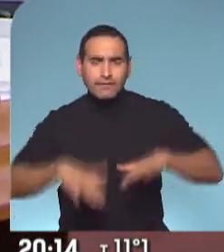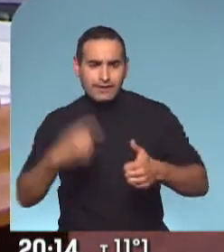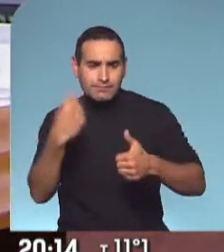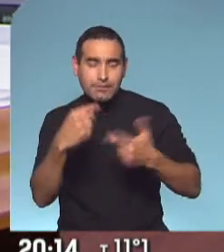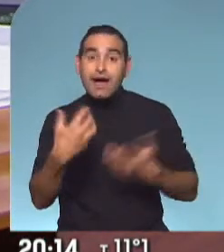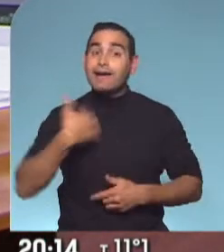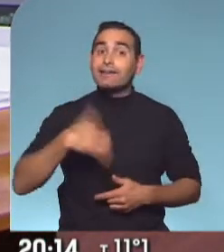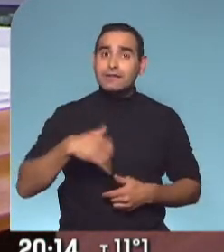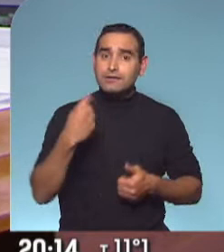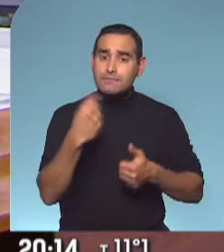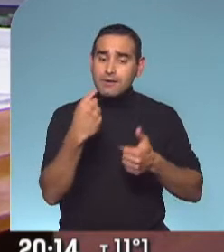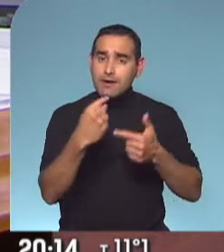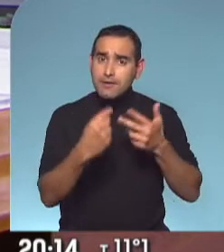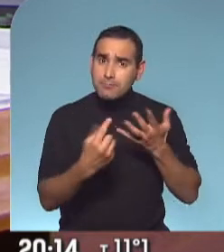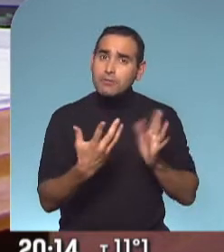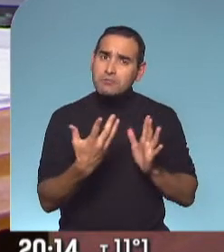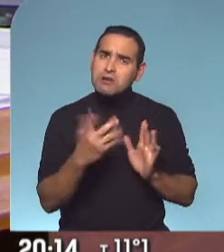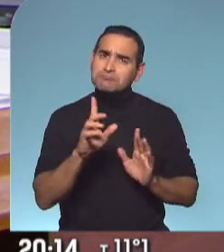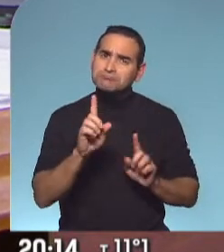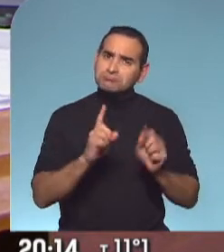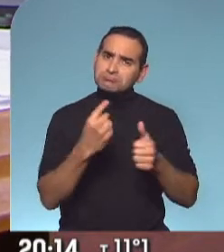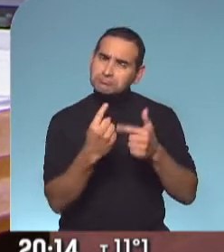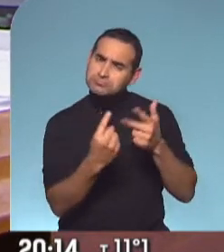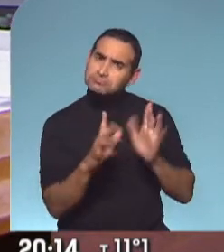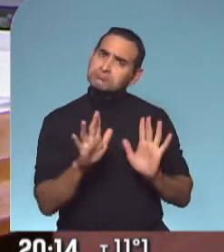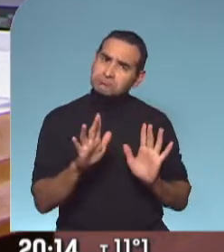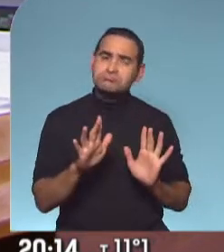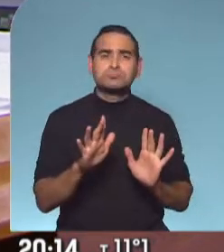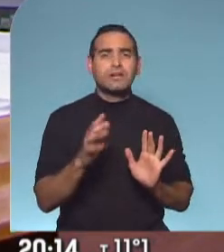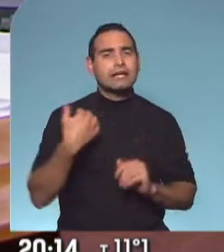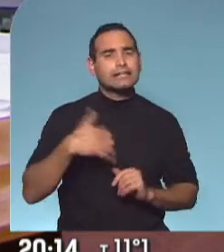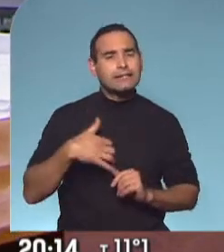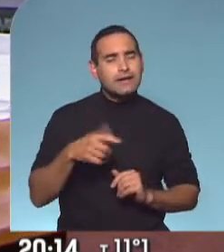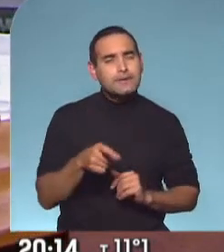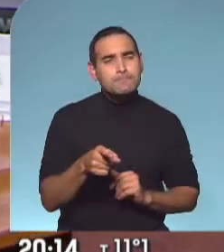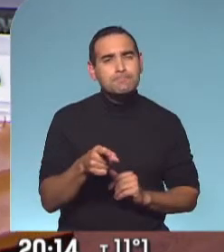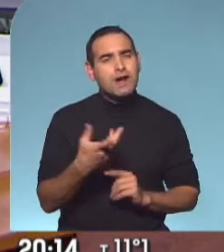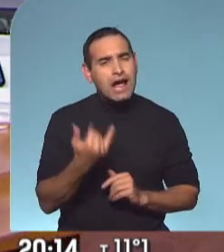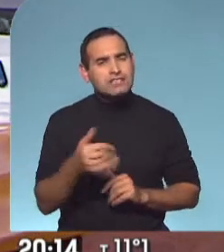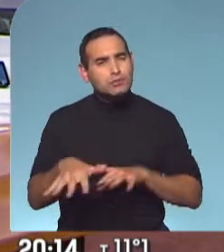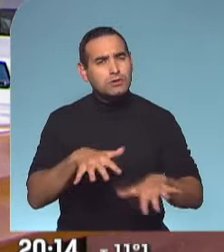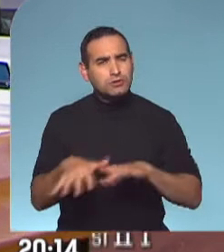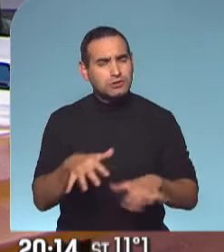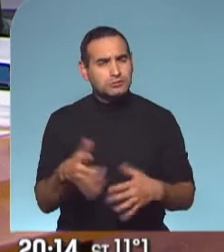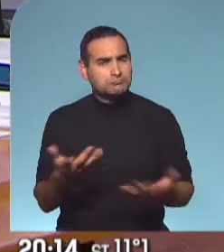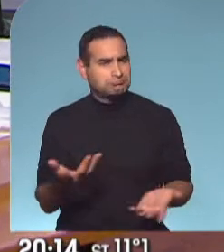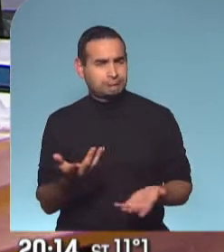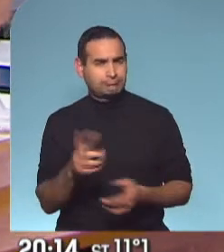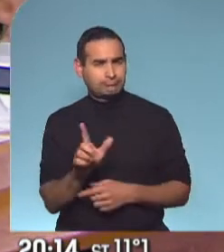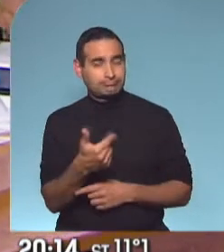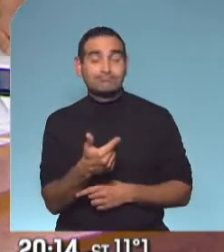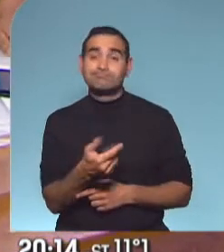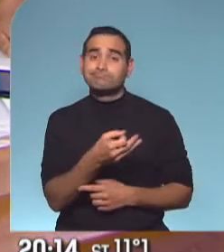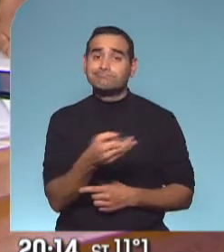es una Argentina que en algunos aspectos afortunadamente minoritarios tiene situaciones que parecen de otro siglo. Así